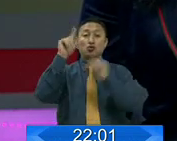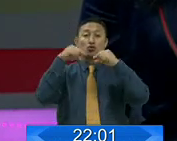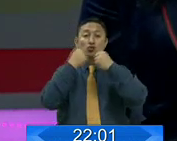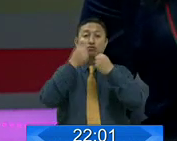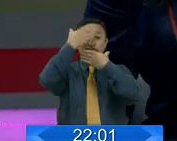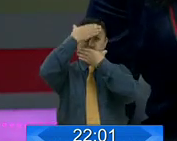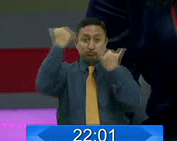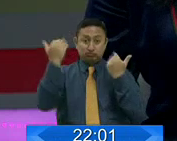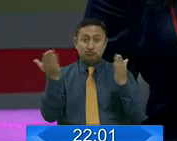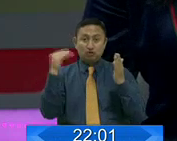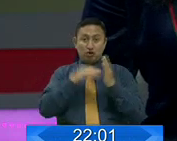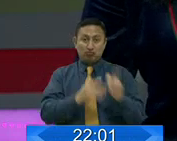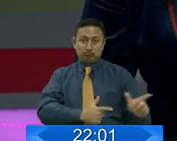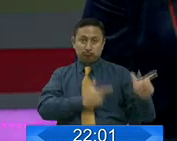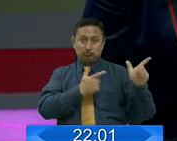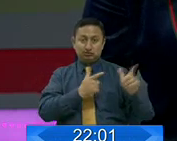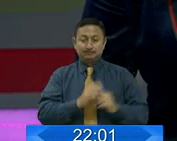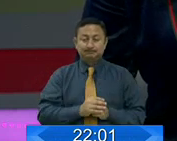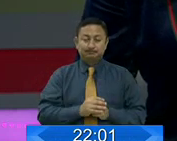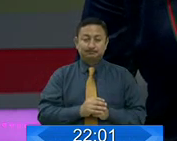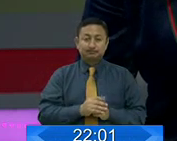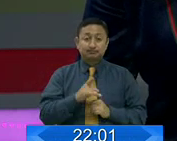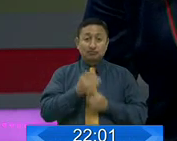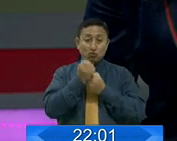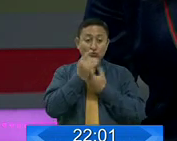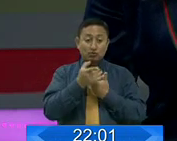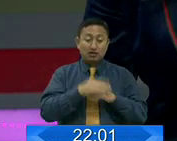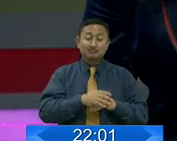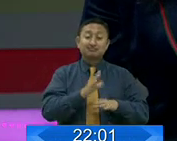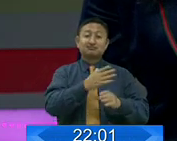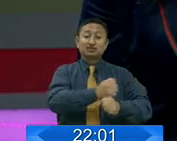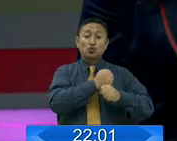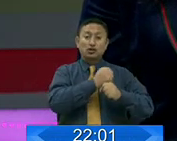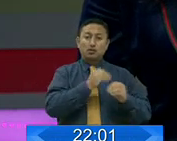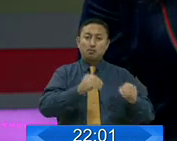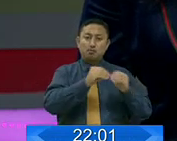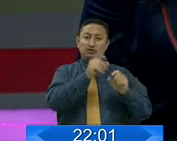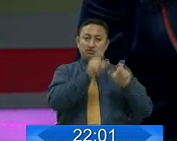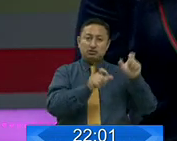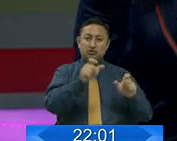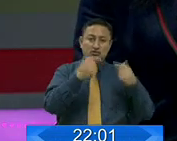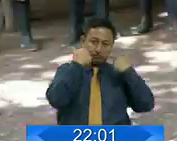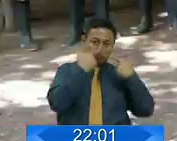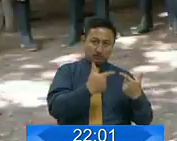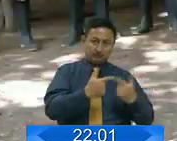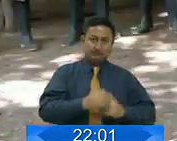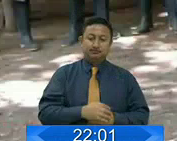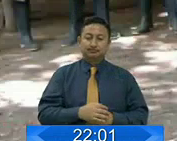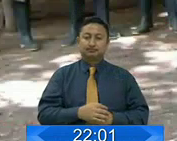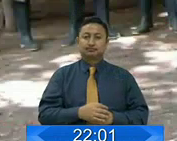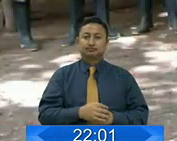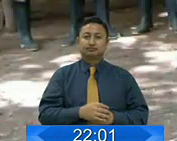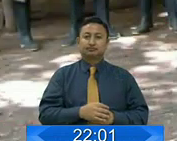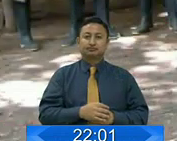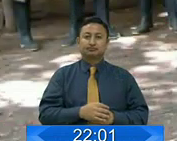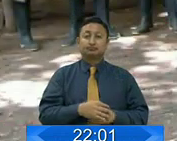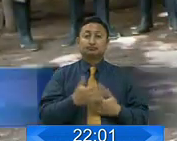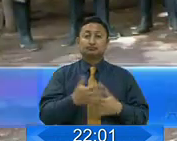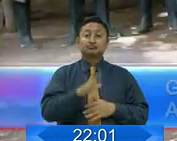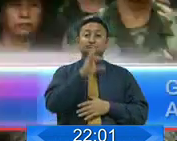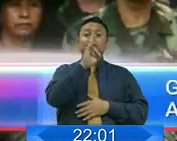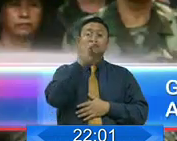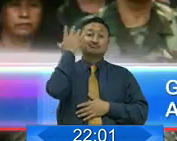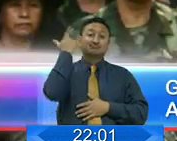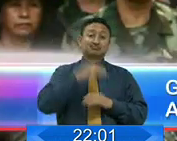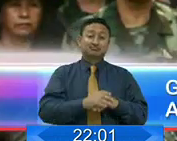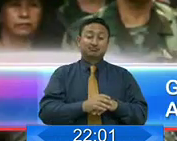las FARC en Colombia. Se informó que se reforzará la seguridad fronteriza. El objetivo 7 días después de que las